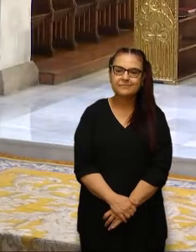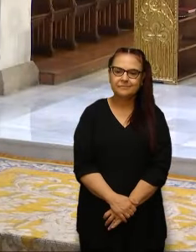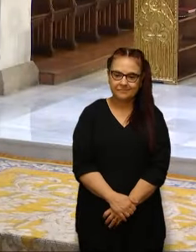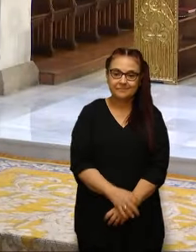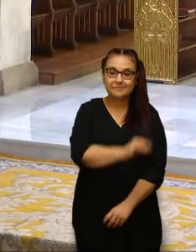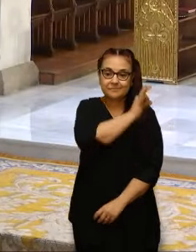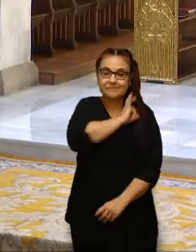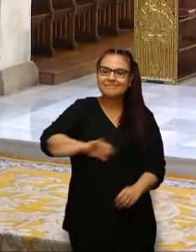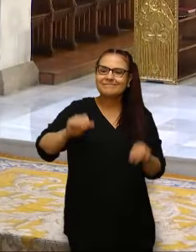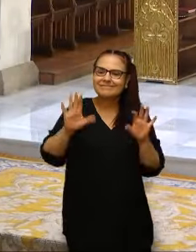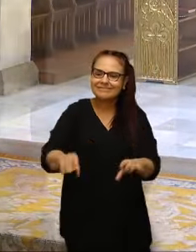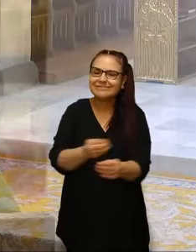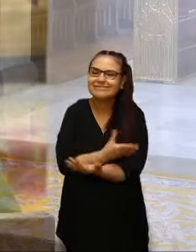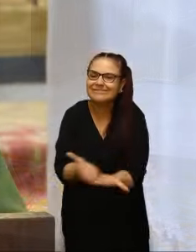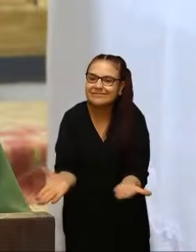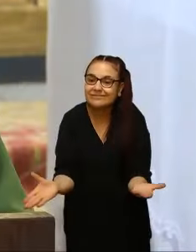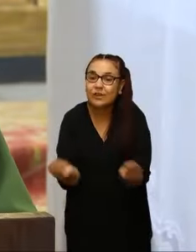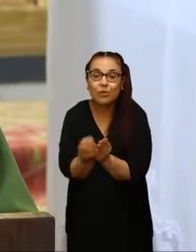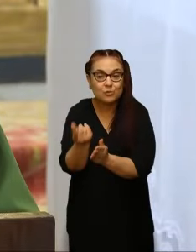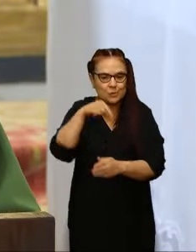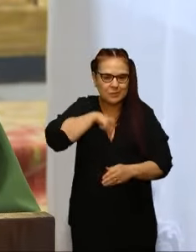El Señor esté con vosotros.